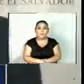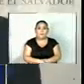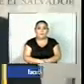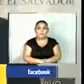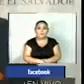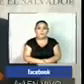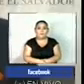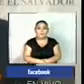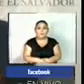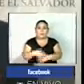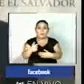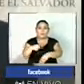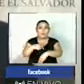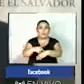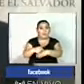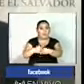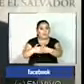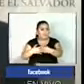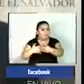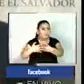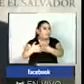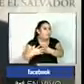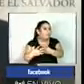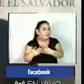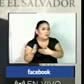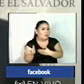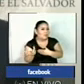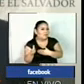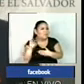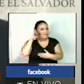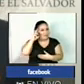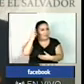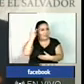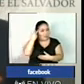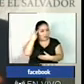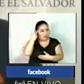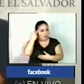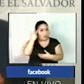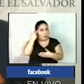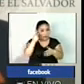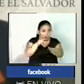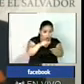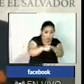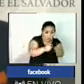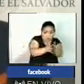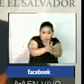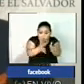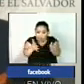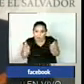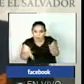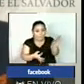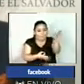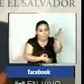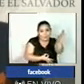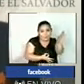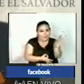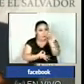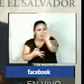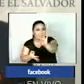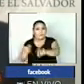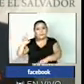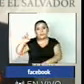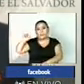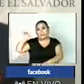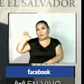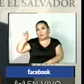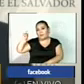La prórroga consiste en que se extiende la presentación y el pago del impuesto